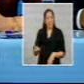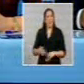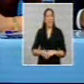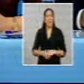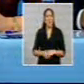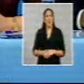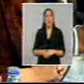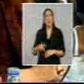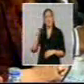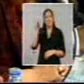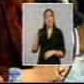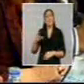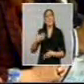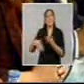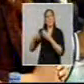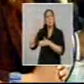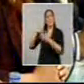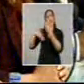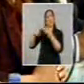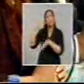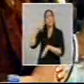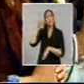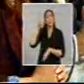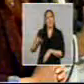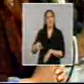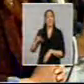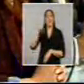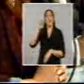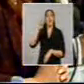desde hace mucho tiempo, a Lucy de Cornelis.